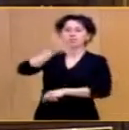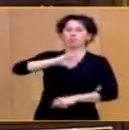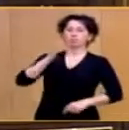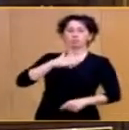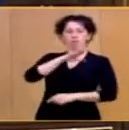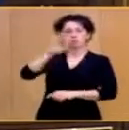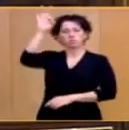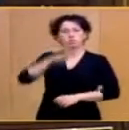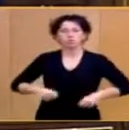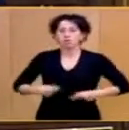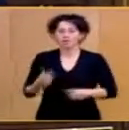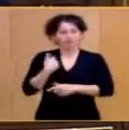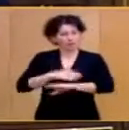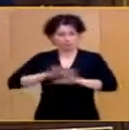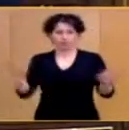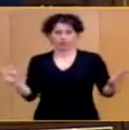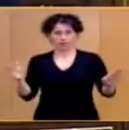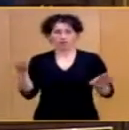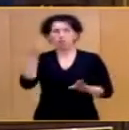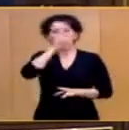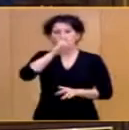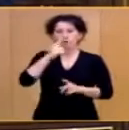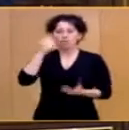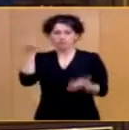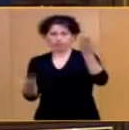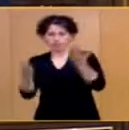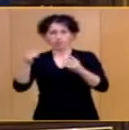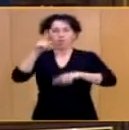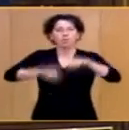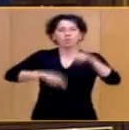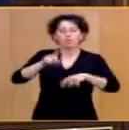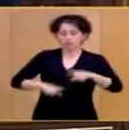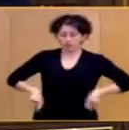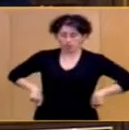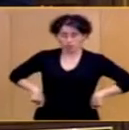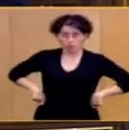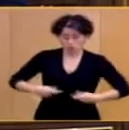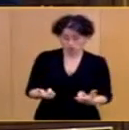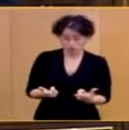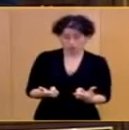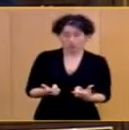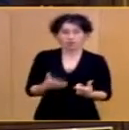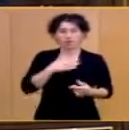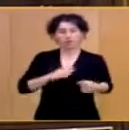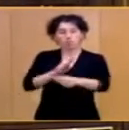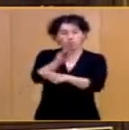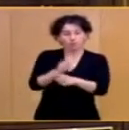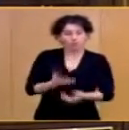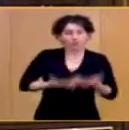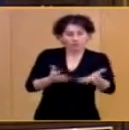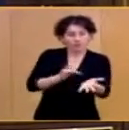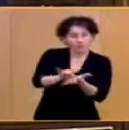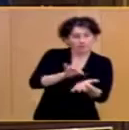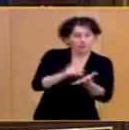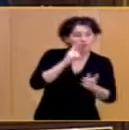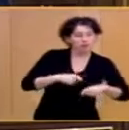50% del gasto público. Y hay que ponderar, en su justa medida, el coste que tienen en la prestación de los servicios